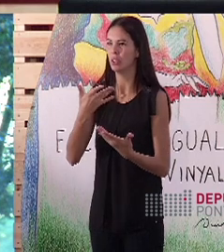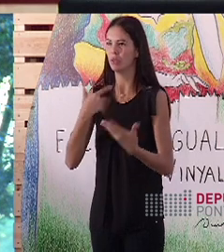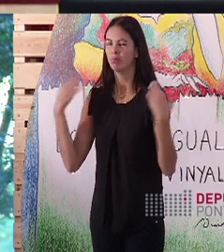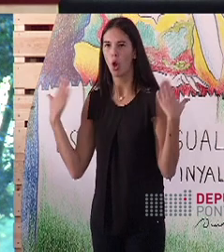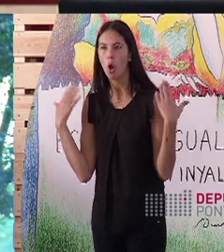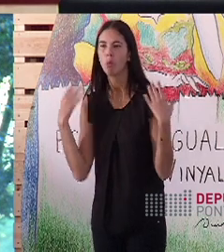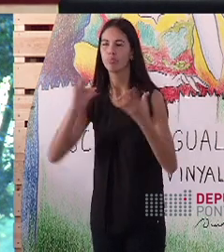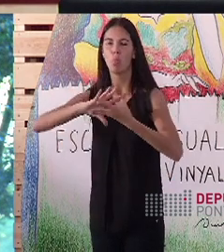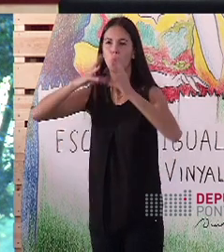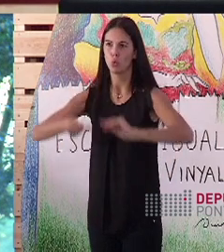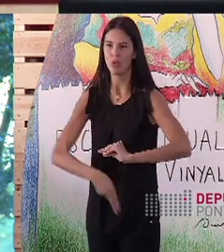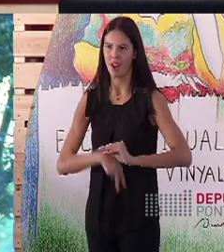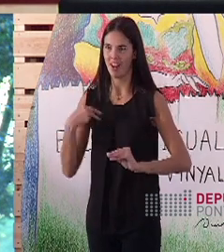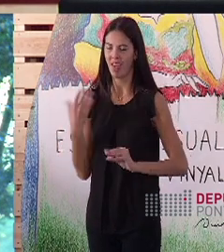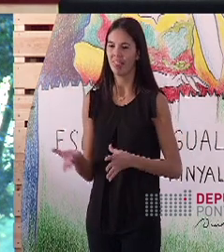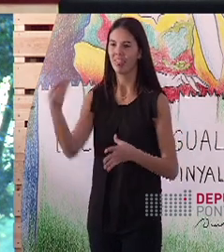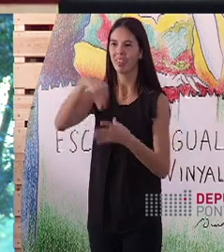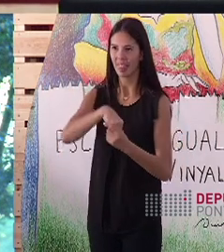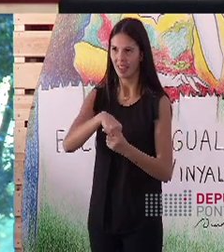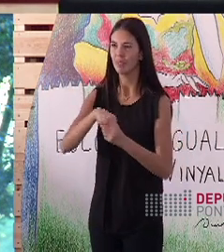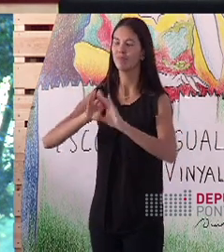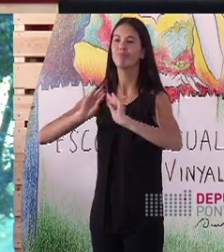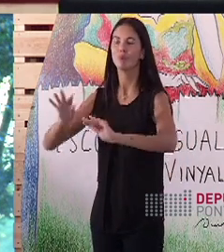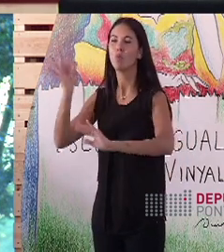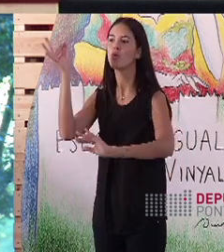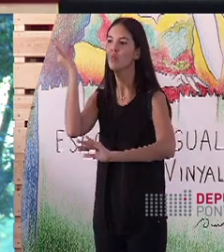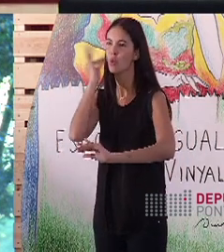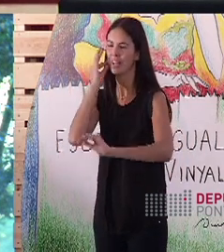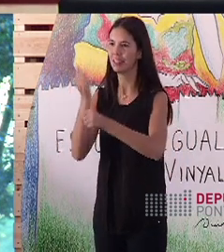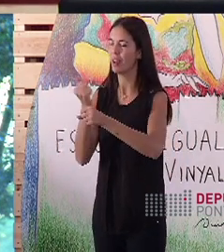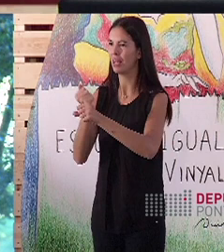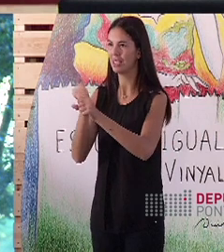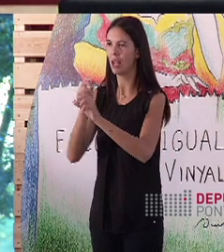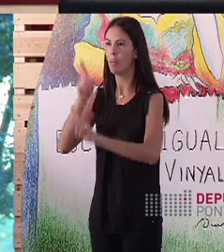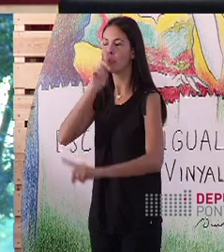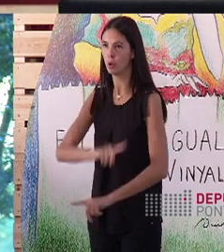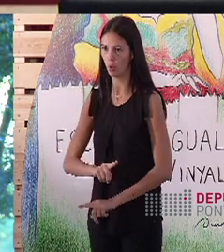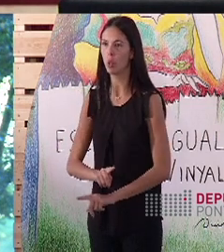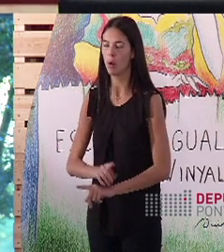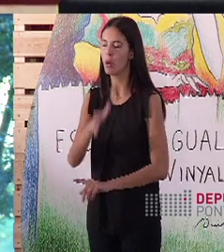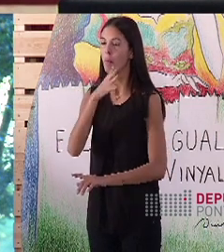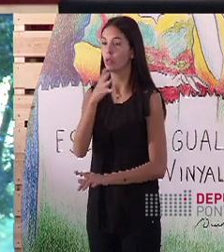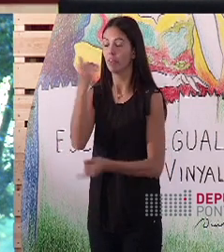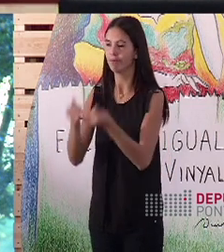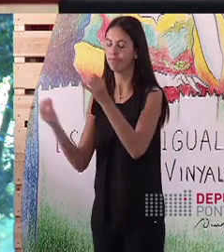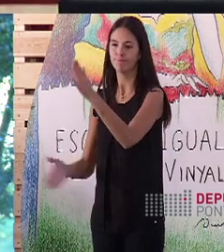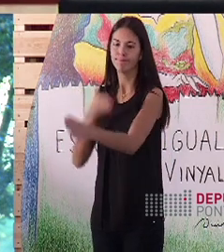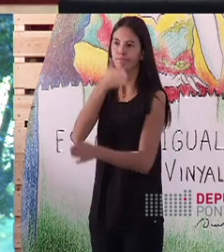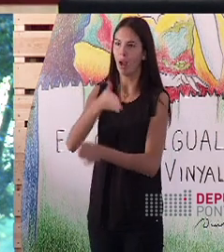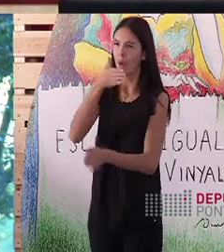musculares, forman parte de la biografía de las mujeres que están en prostitución y por eso consumen